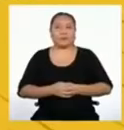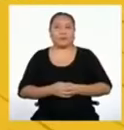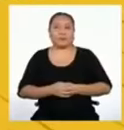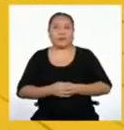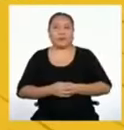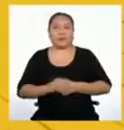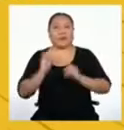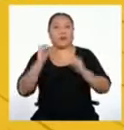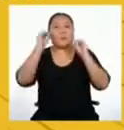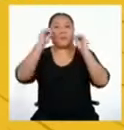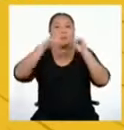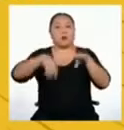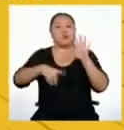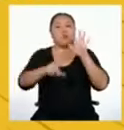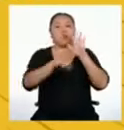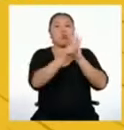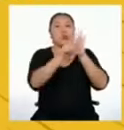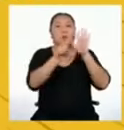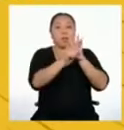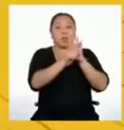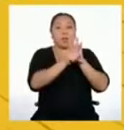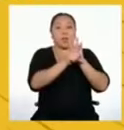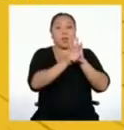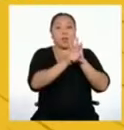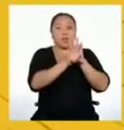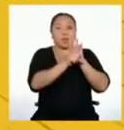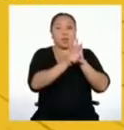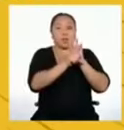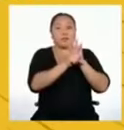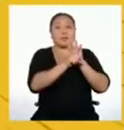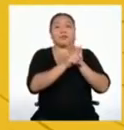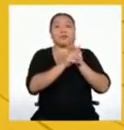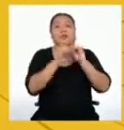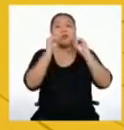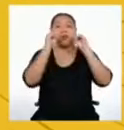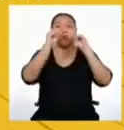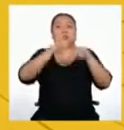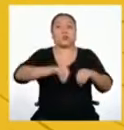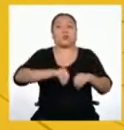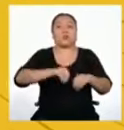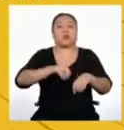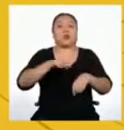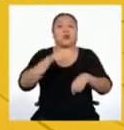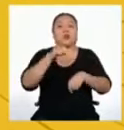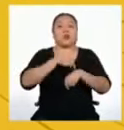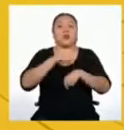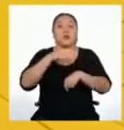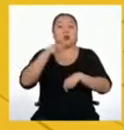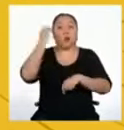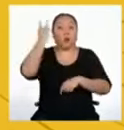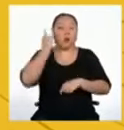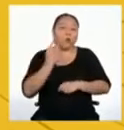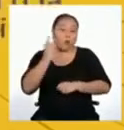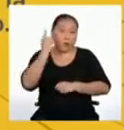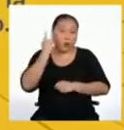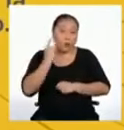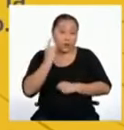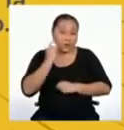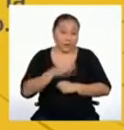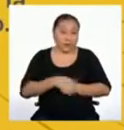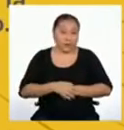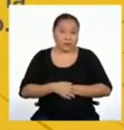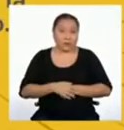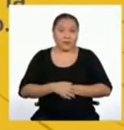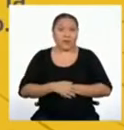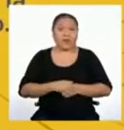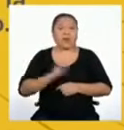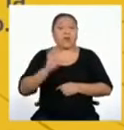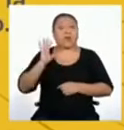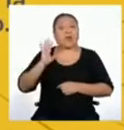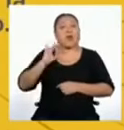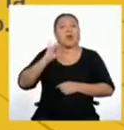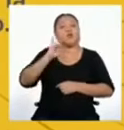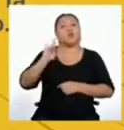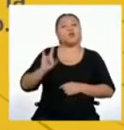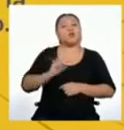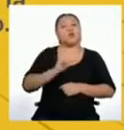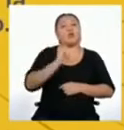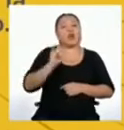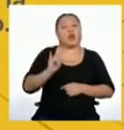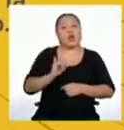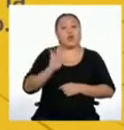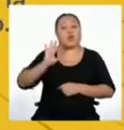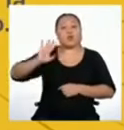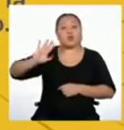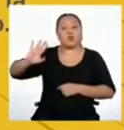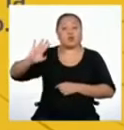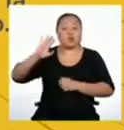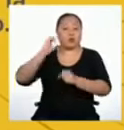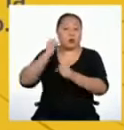han establecido leyes como en las que se decretó el estado de emergencia. Ha usado su facultad de